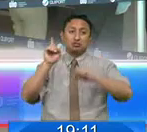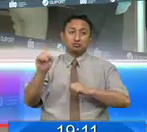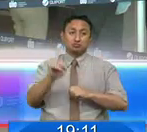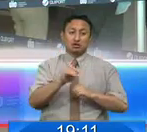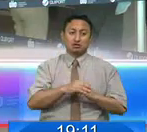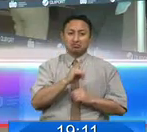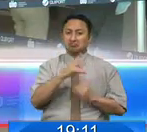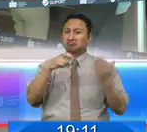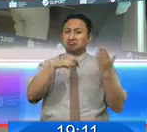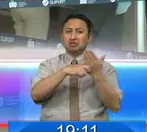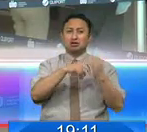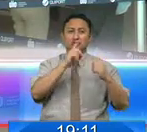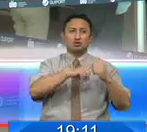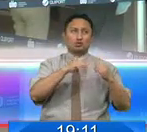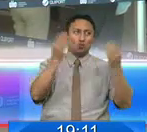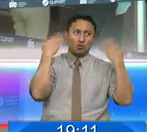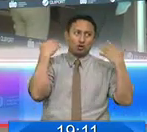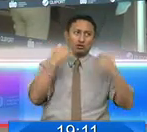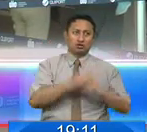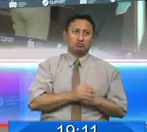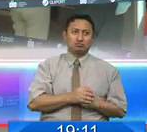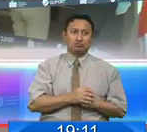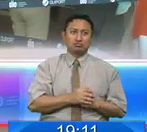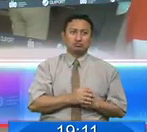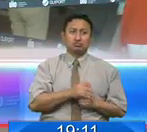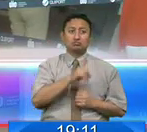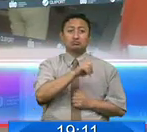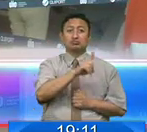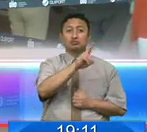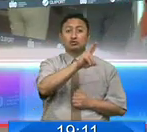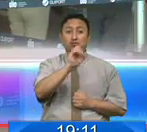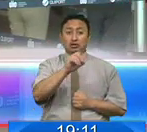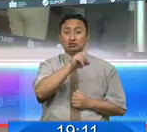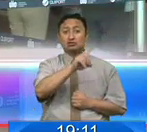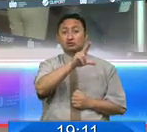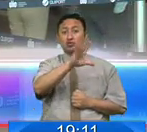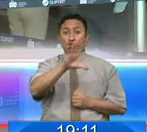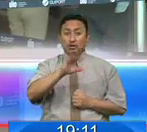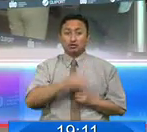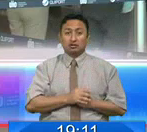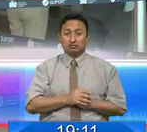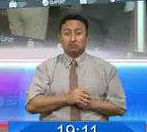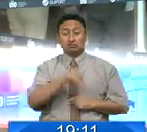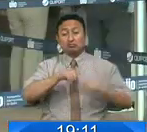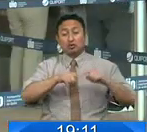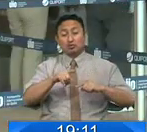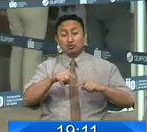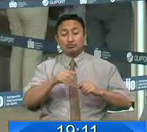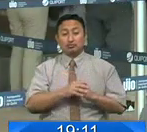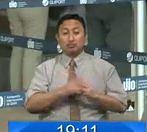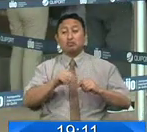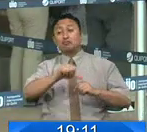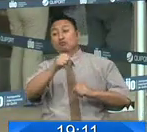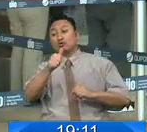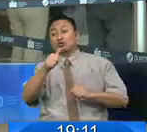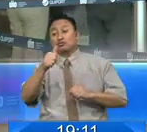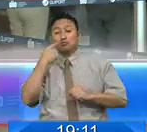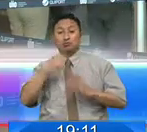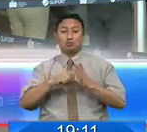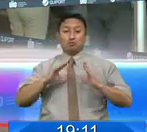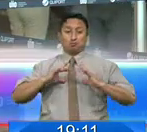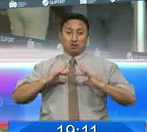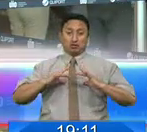pasaje estoy aquí podría costar 320 150 dólares en ciertas temporadas pero en otras temporadas los